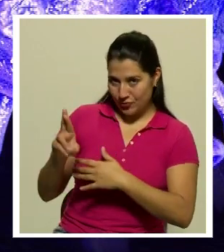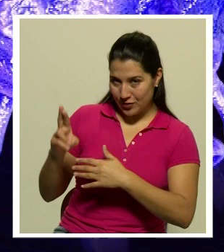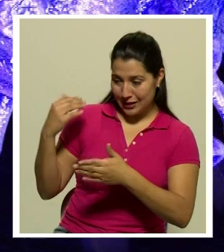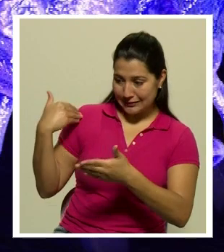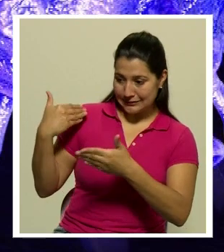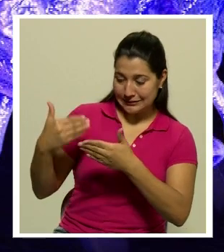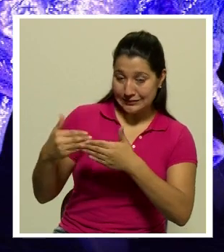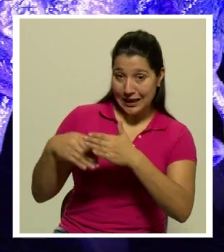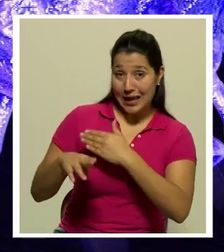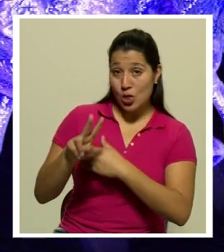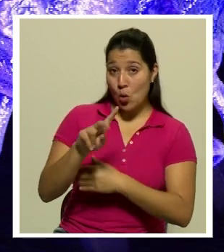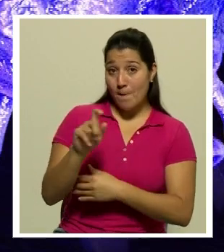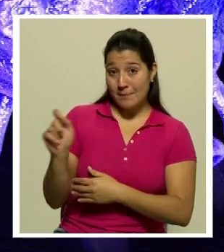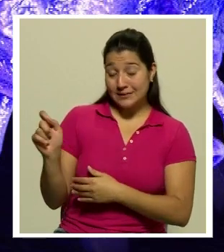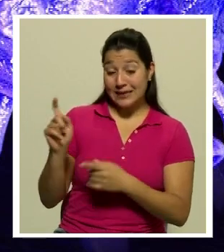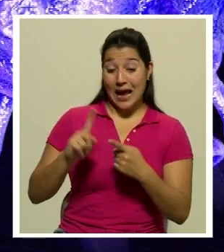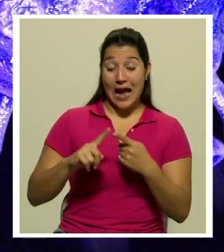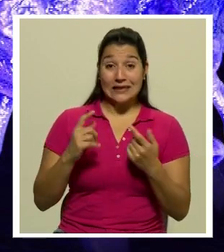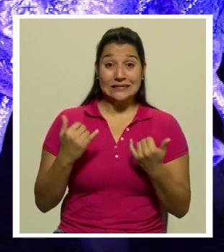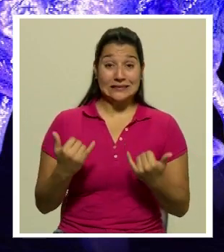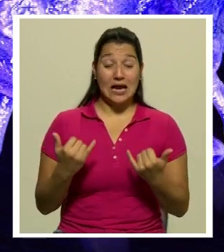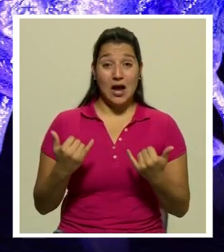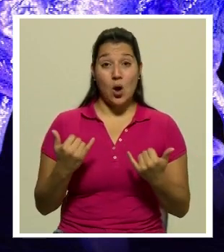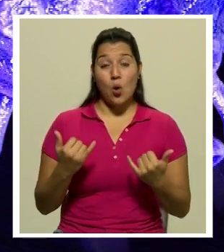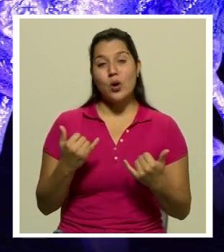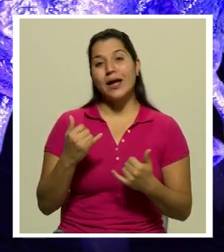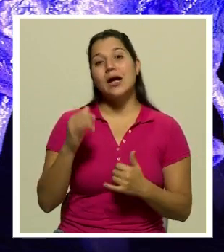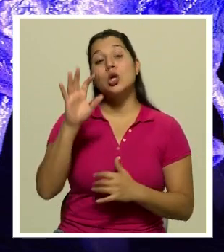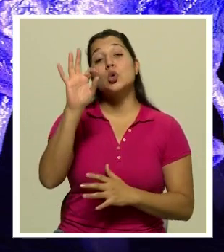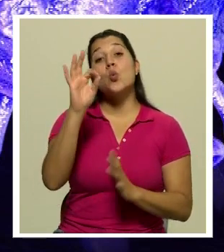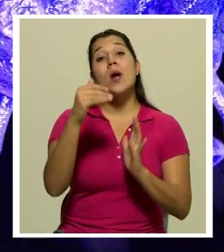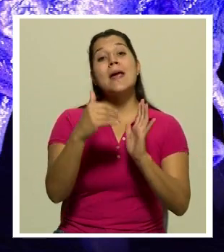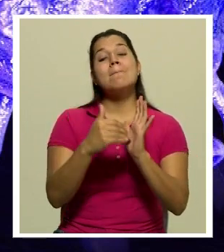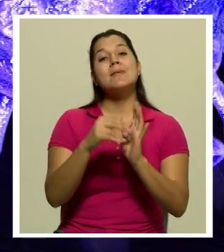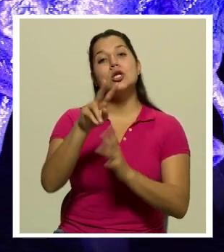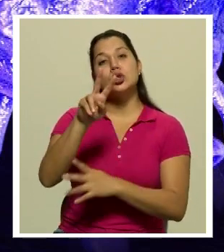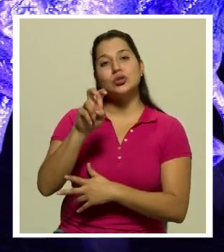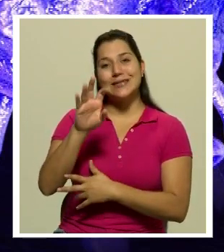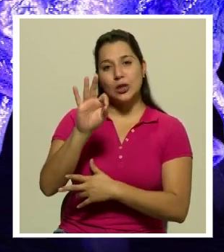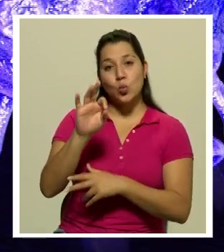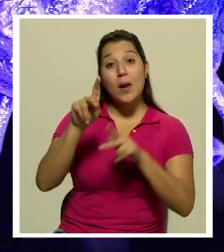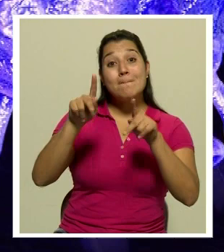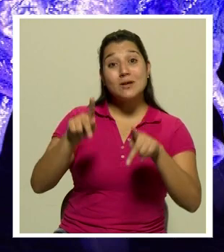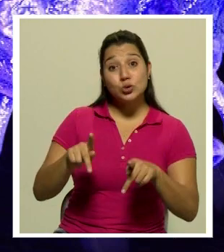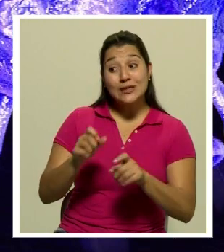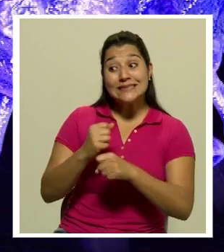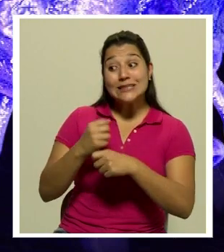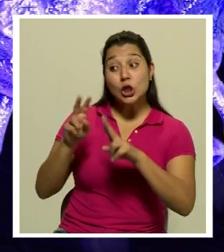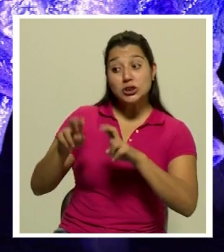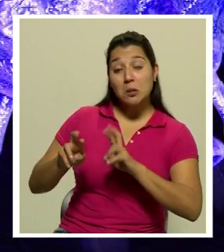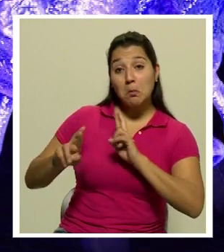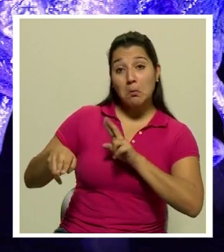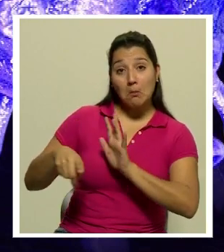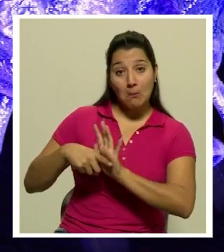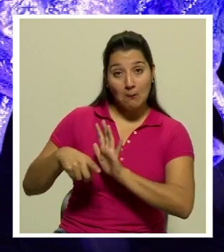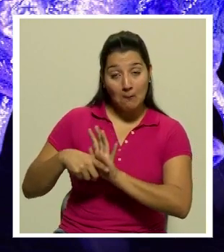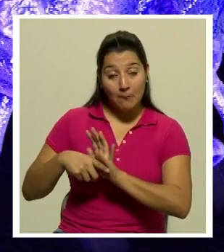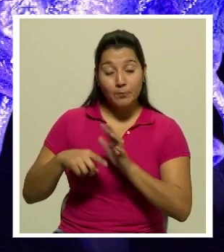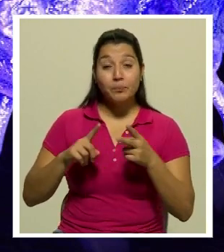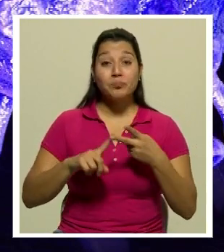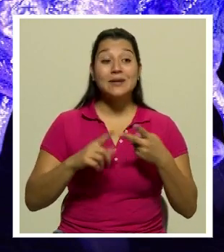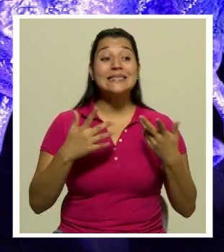2 meses. Hasta el momento se han descartado 9.209 personas y se han hecho un total de